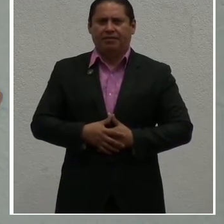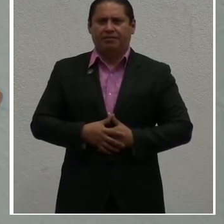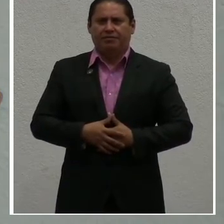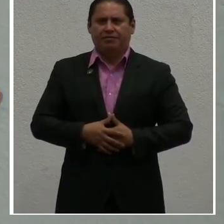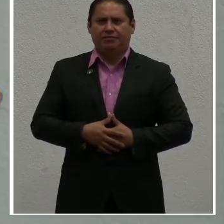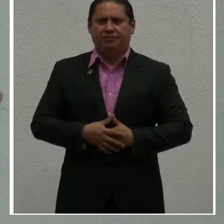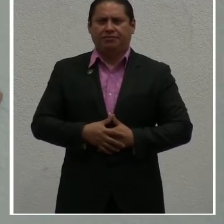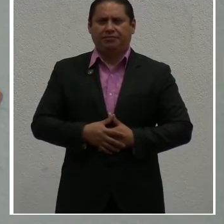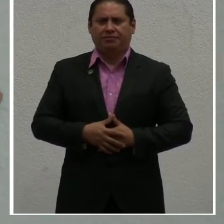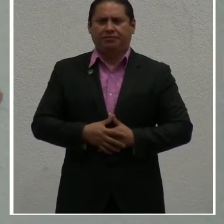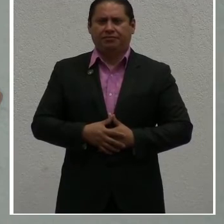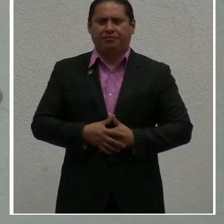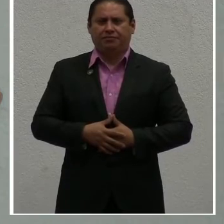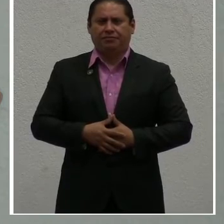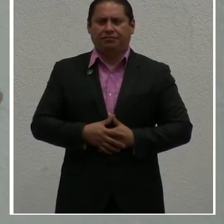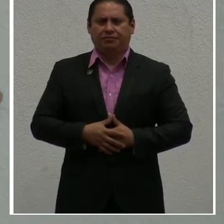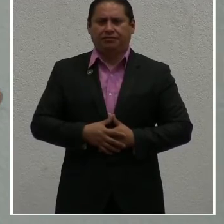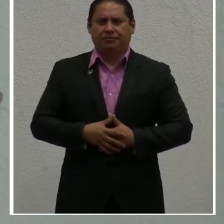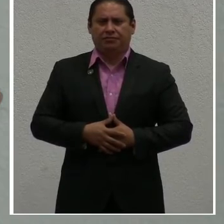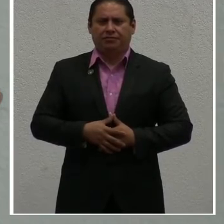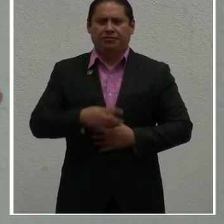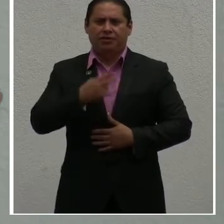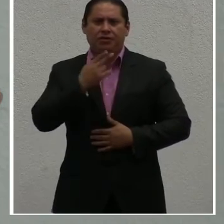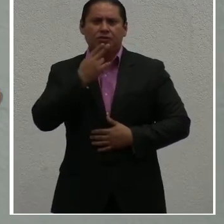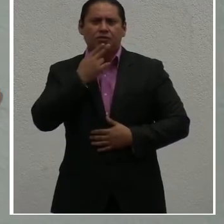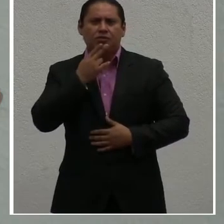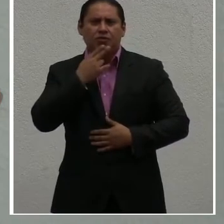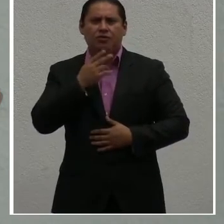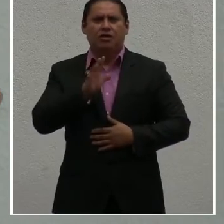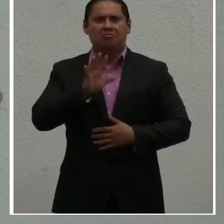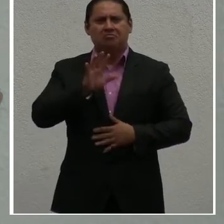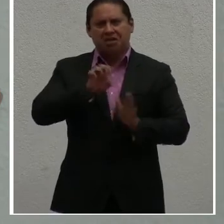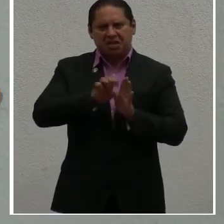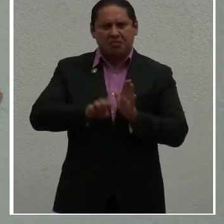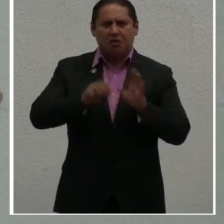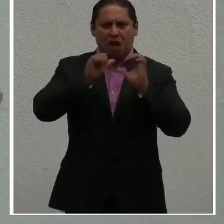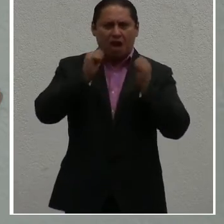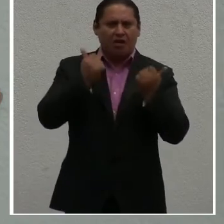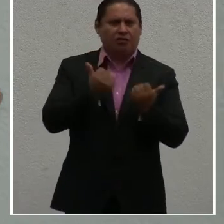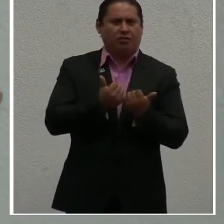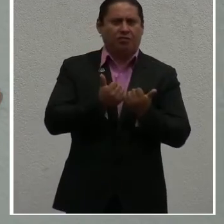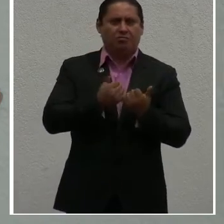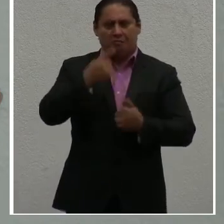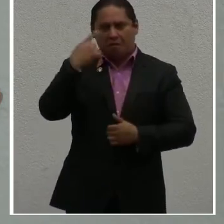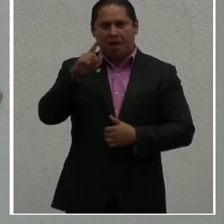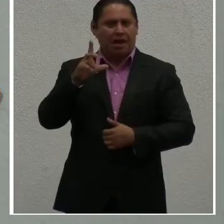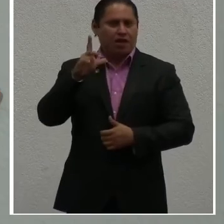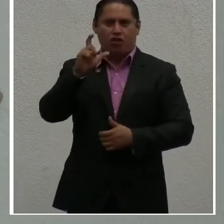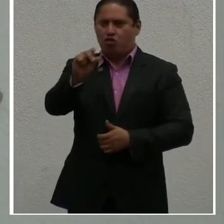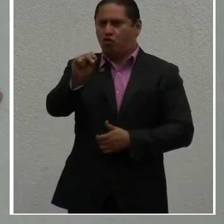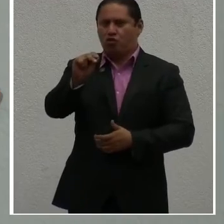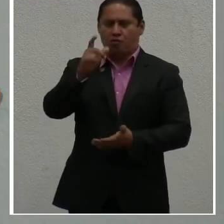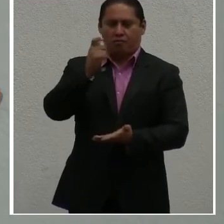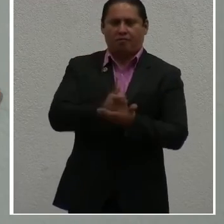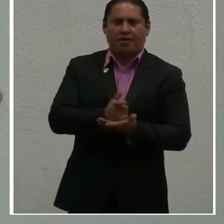son empresas que usan las fundaciones para no pagar impuestos.